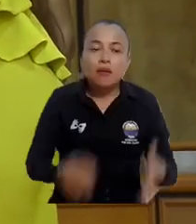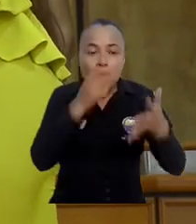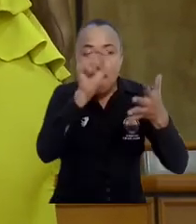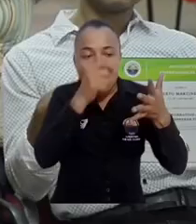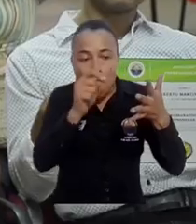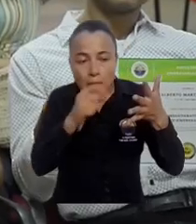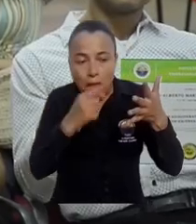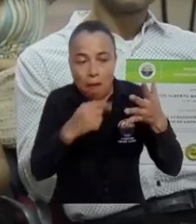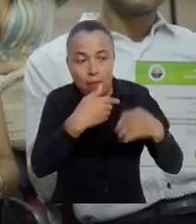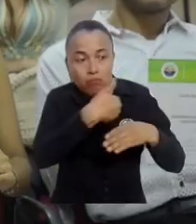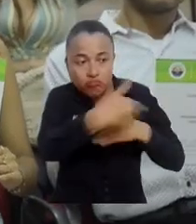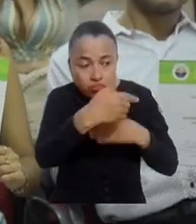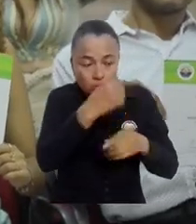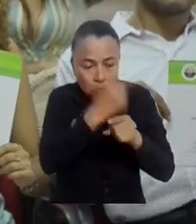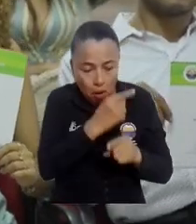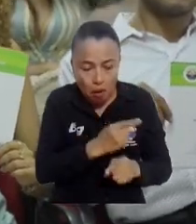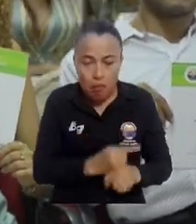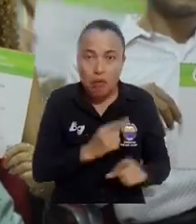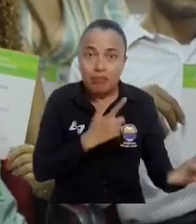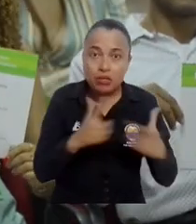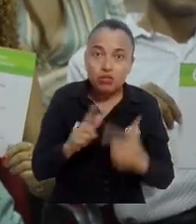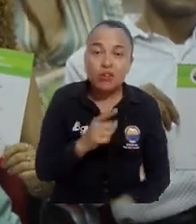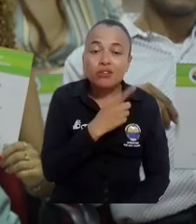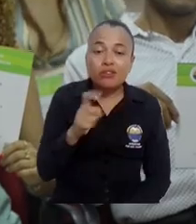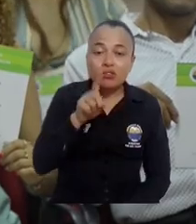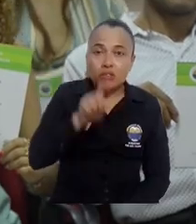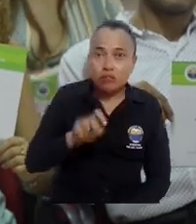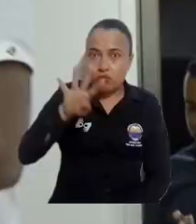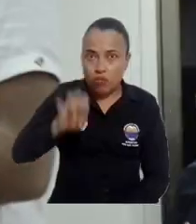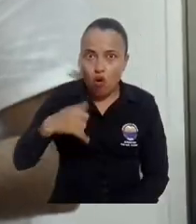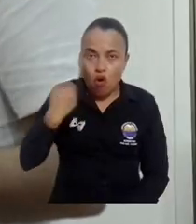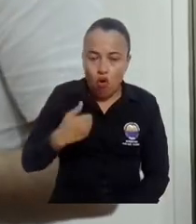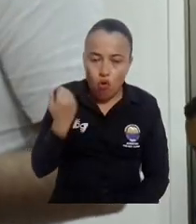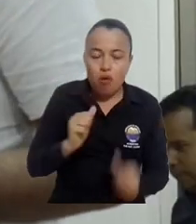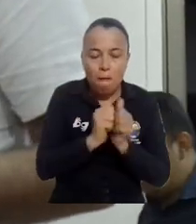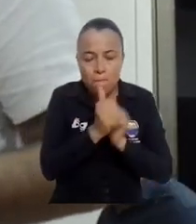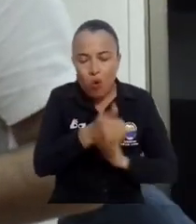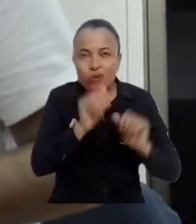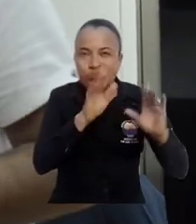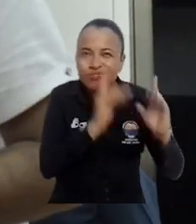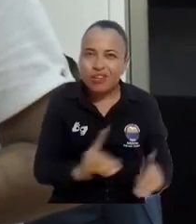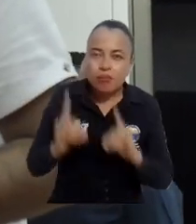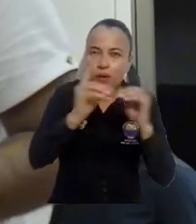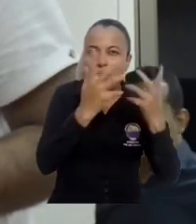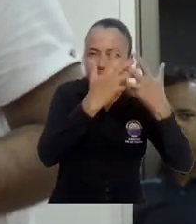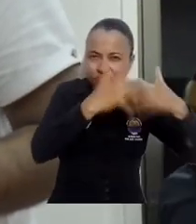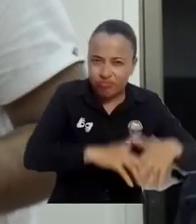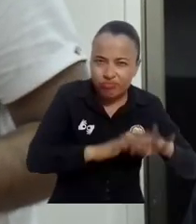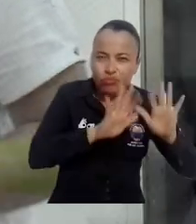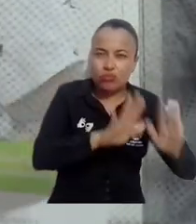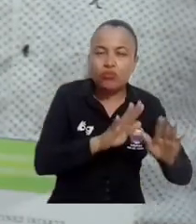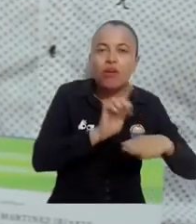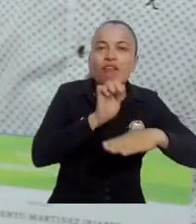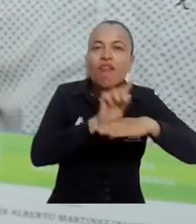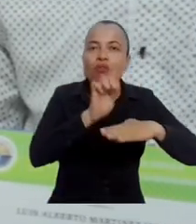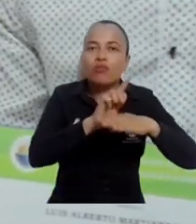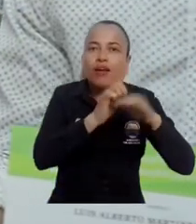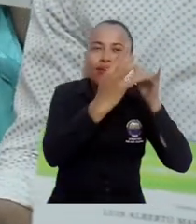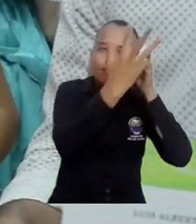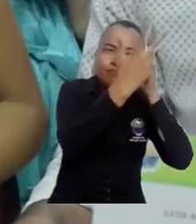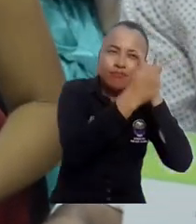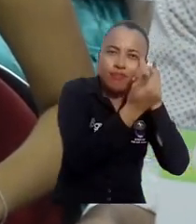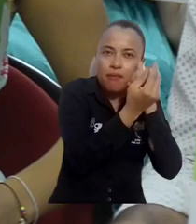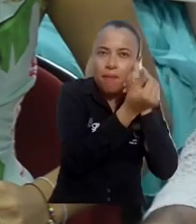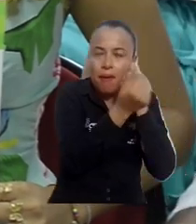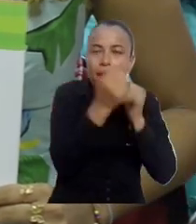Luego de cumplir con los requisitos exigidos, 169 jóvenes aprobaron satisfactoriamente los diplomados desarrollados por la Facultad